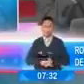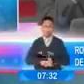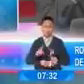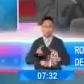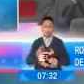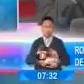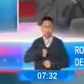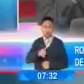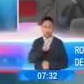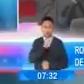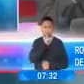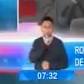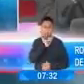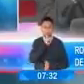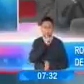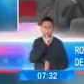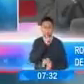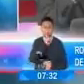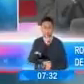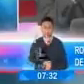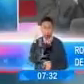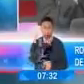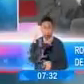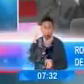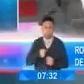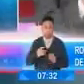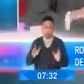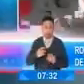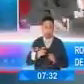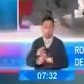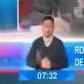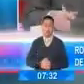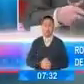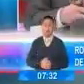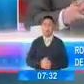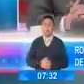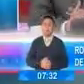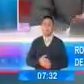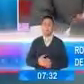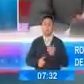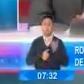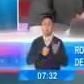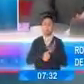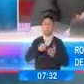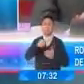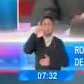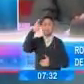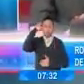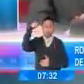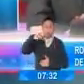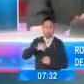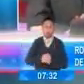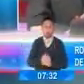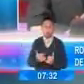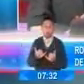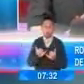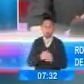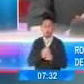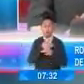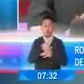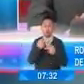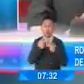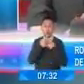guarde silencio mientras me acusan falsamente de un delito. Ministra, ¿cuál es el límite de lo legal y lo ético como